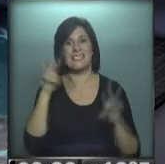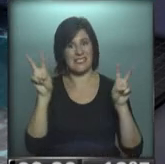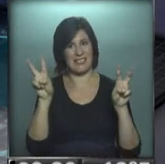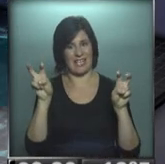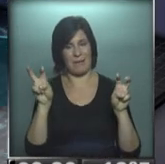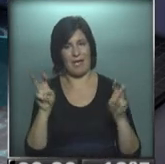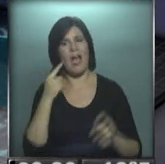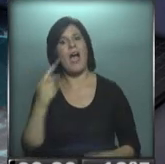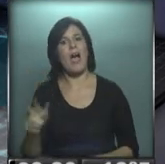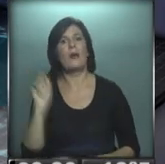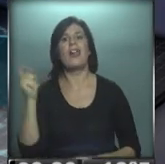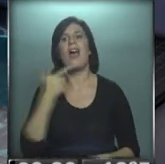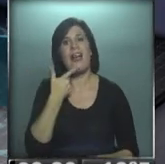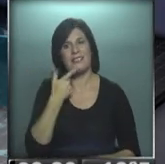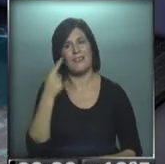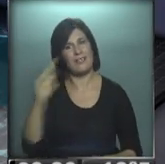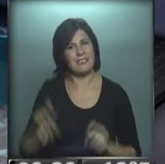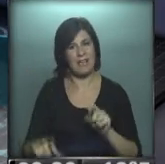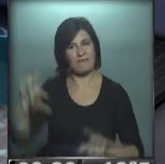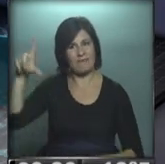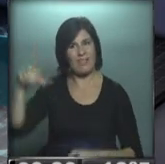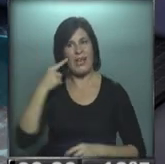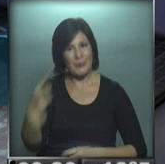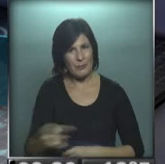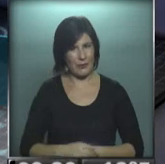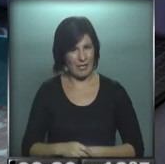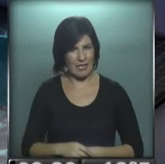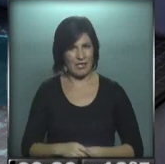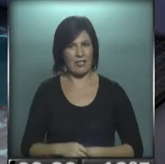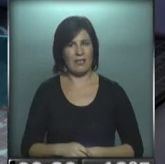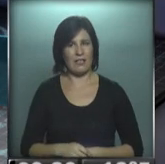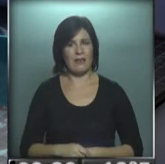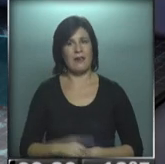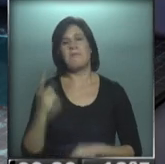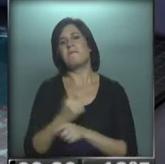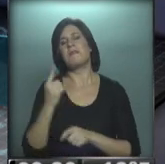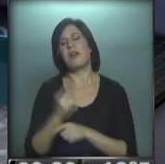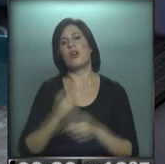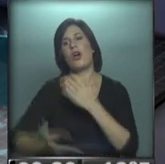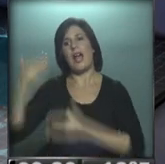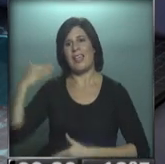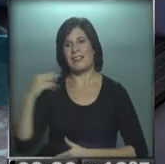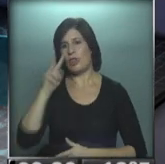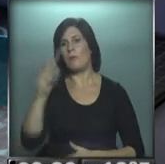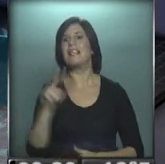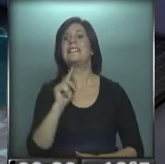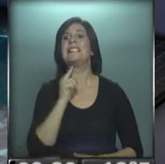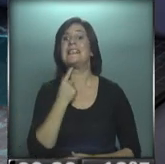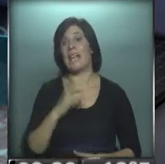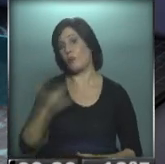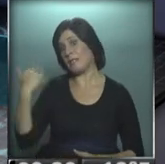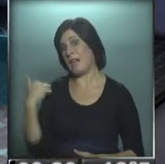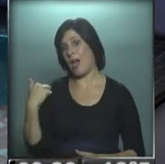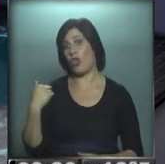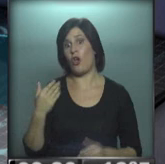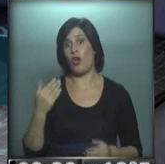comparamos junto a ustedes y a través de estas columnas lo que ha significado la producción de gas. Nos remontamos primero al año 2013, el año pasado, con